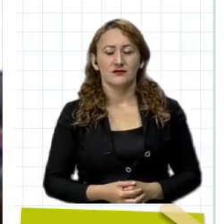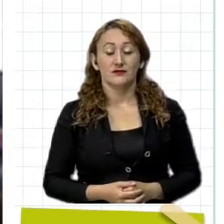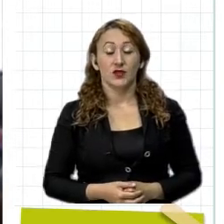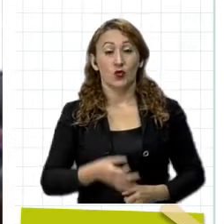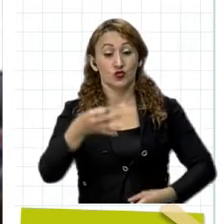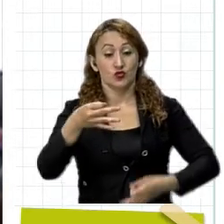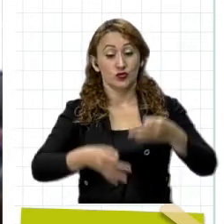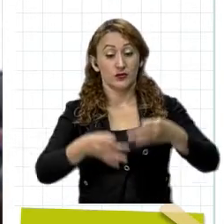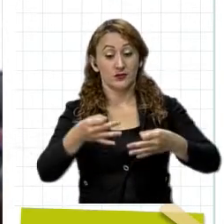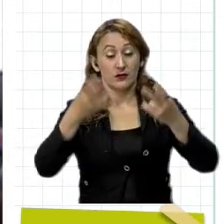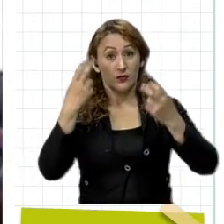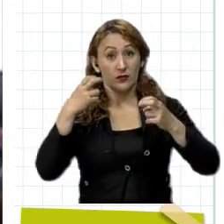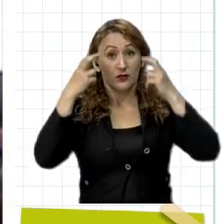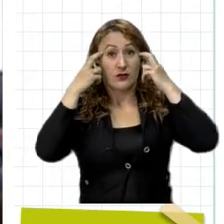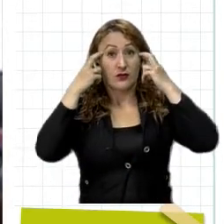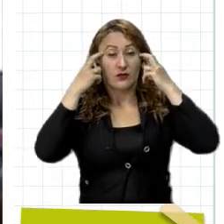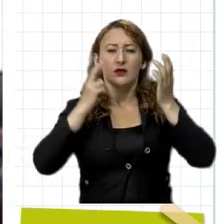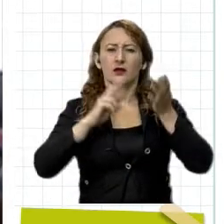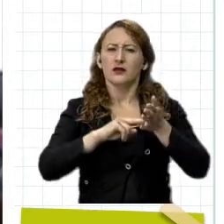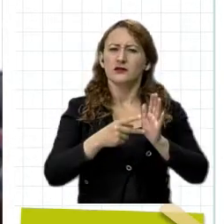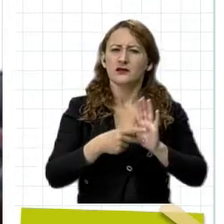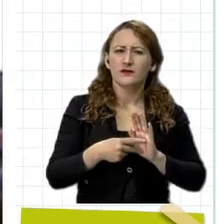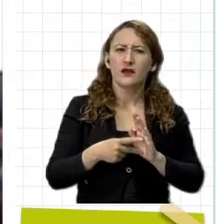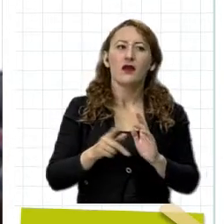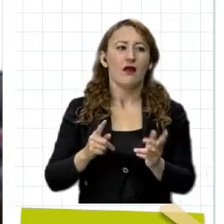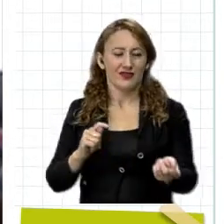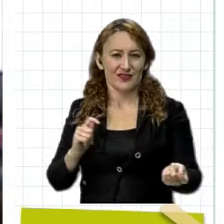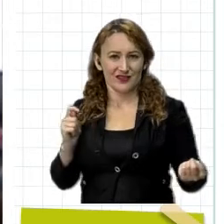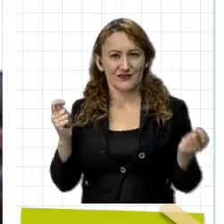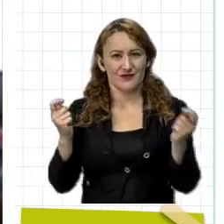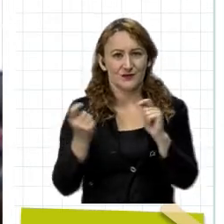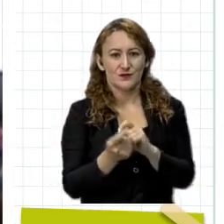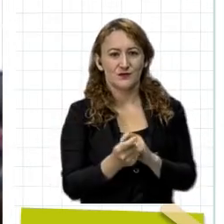justicia cognitiva implica transformaciones.